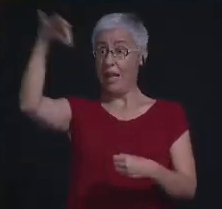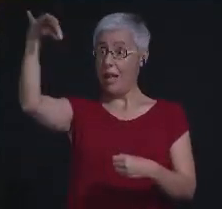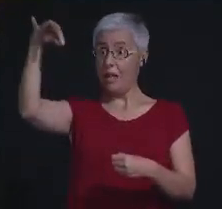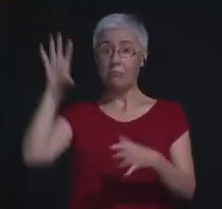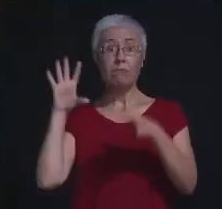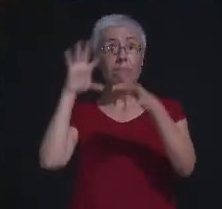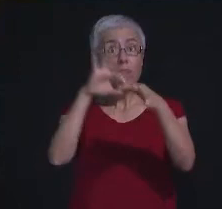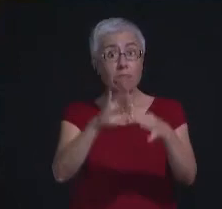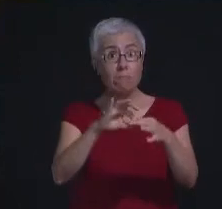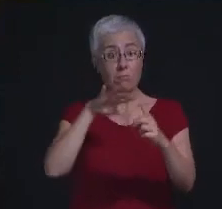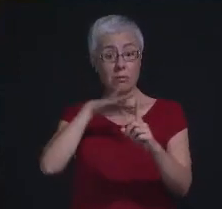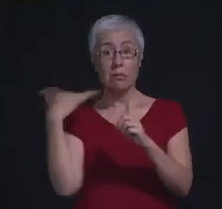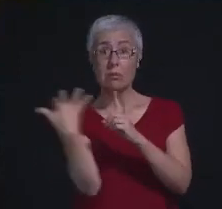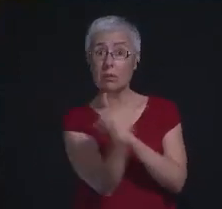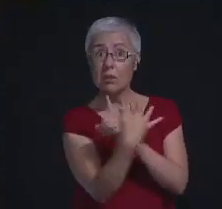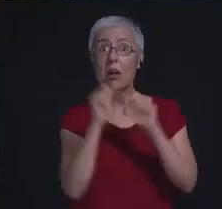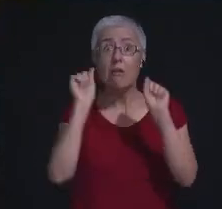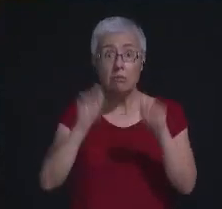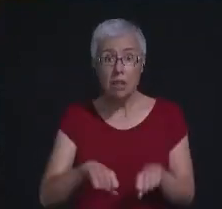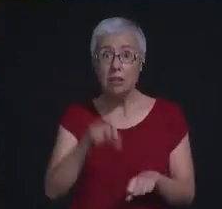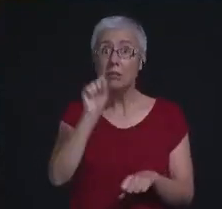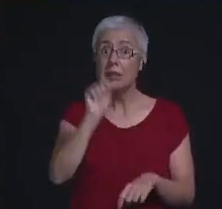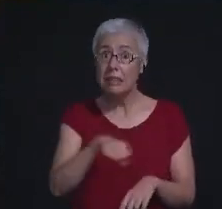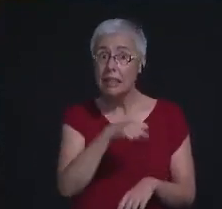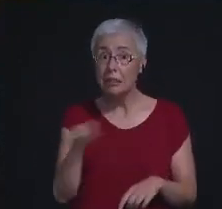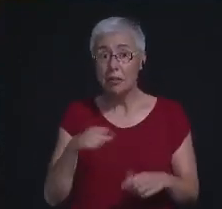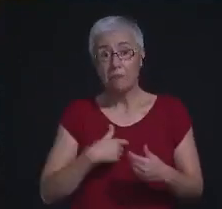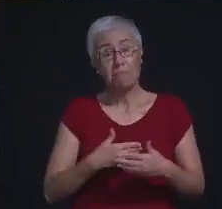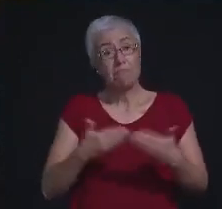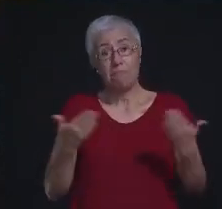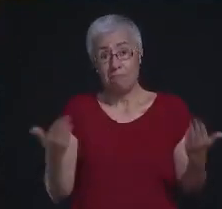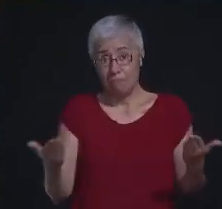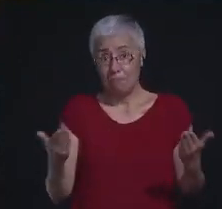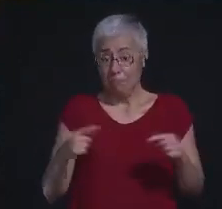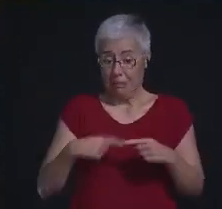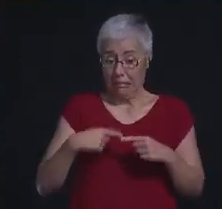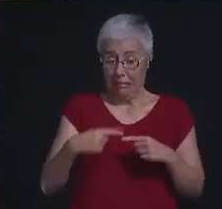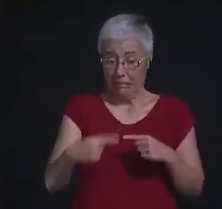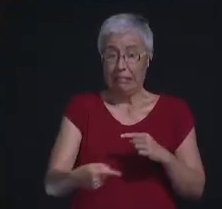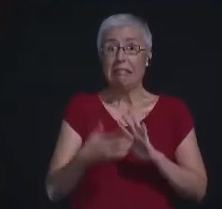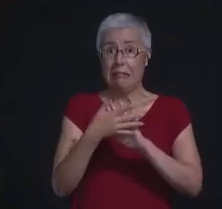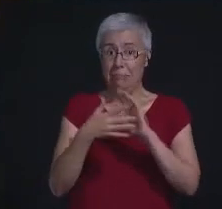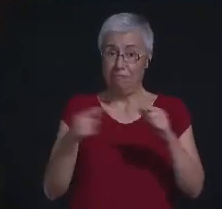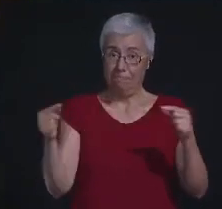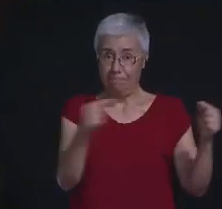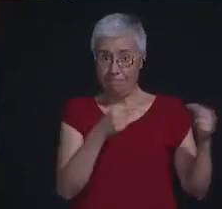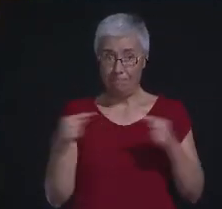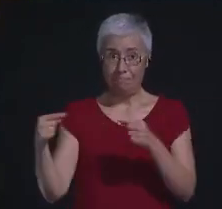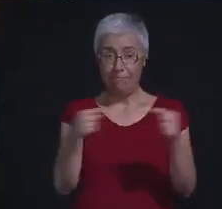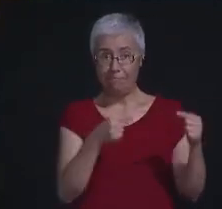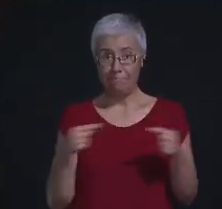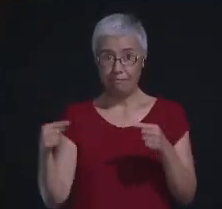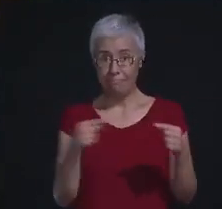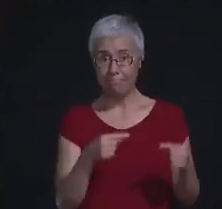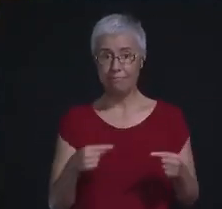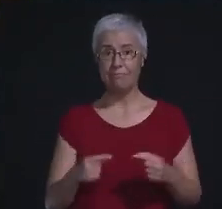con lo exterior. Creo que será una mesa muy bonita. Y después de esta mesa haremos las conclusiones con Antonio Brufau. Y después no os